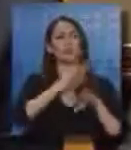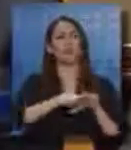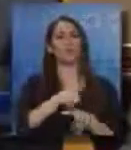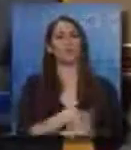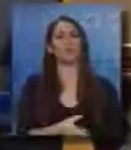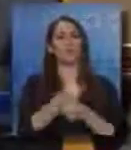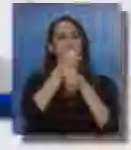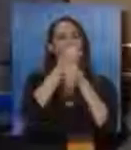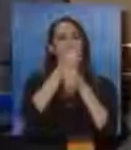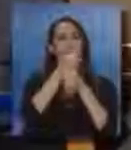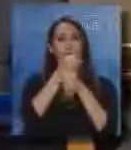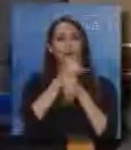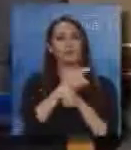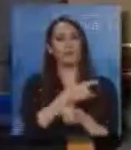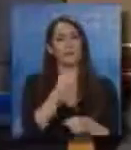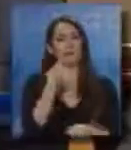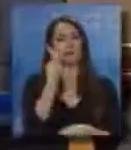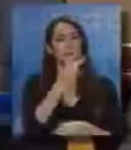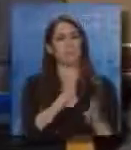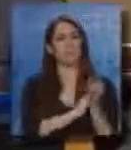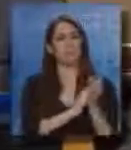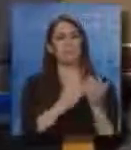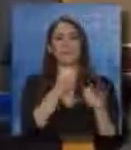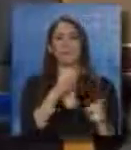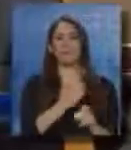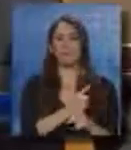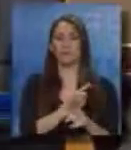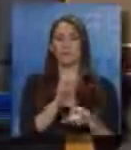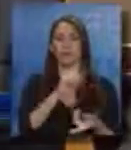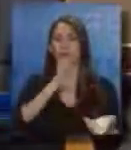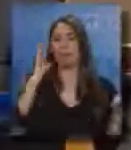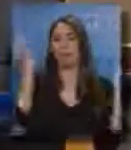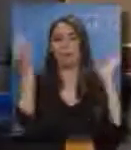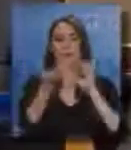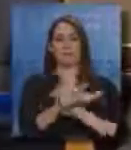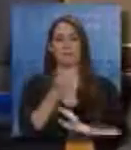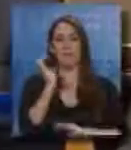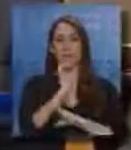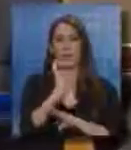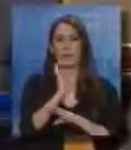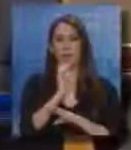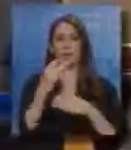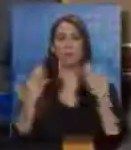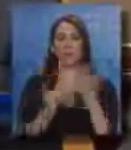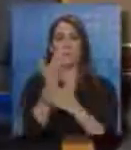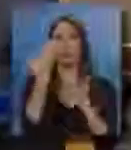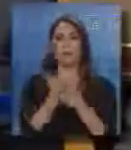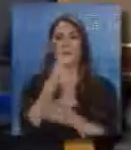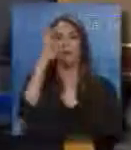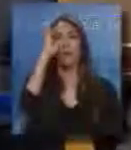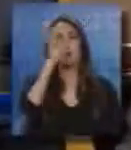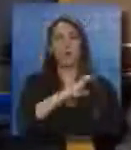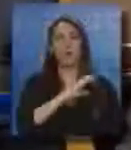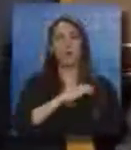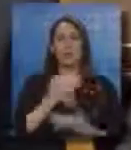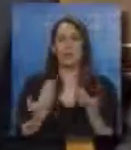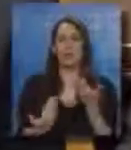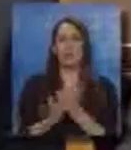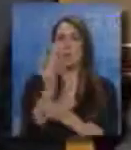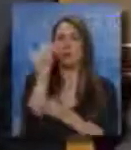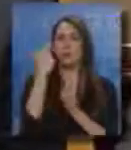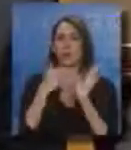materia de seguridad ciudadana. Se han constituido un referente de transformación, de modernización de la policía, un modelo que